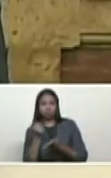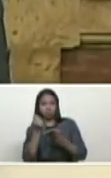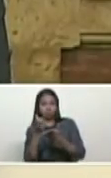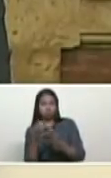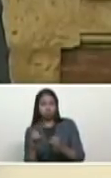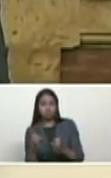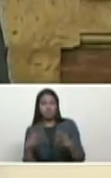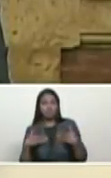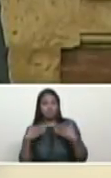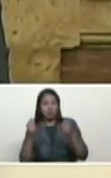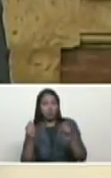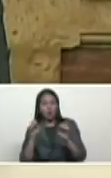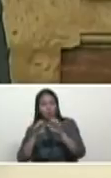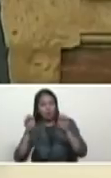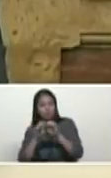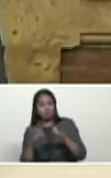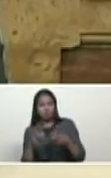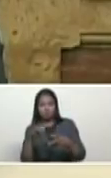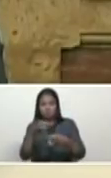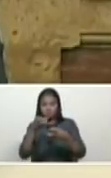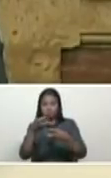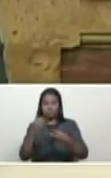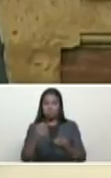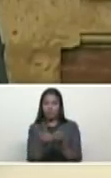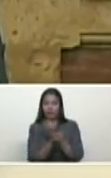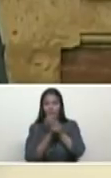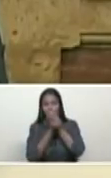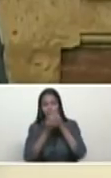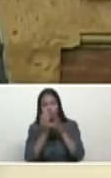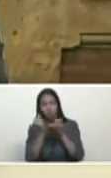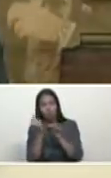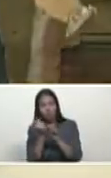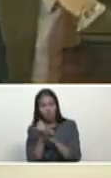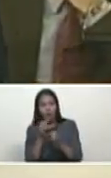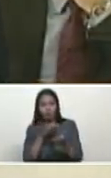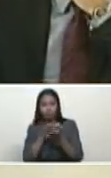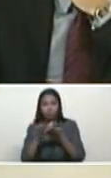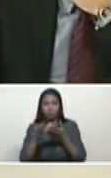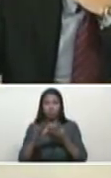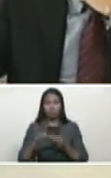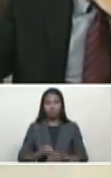educación trabajo ingreso amor protección solidaridad